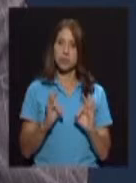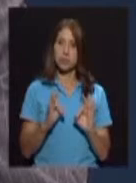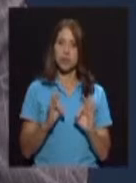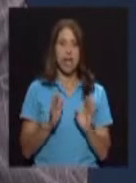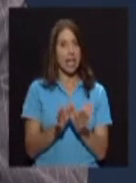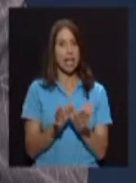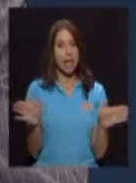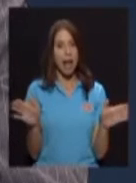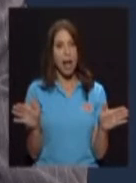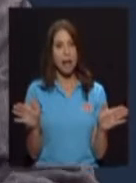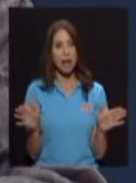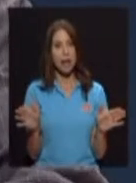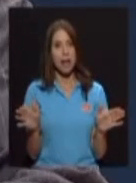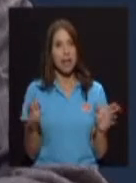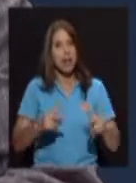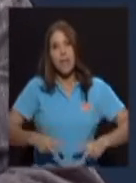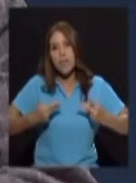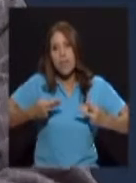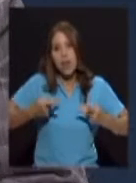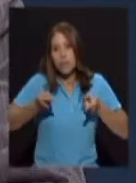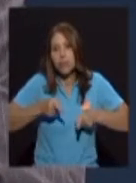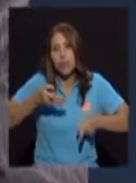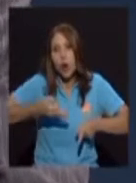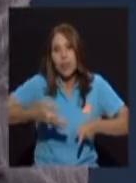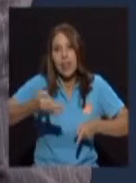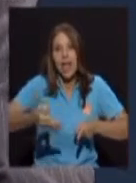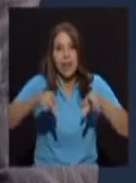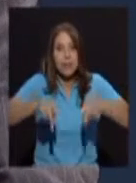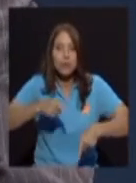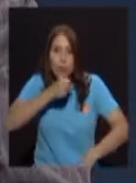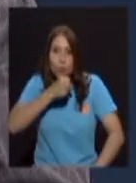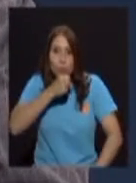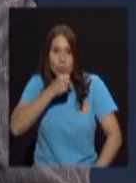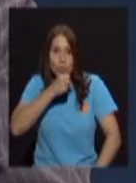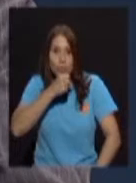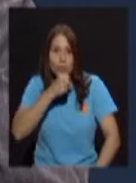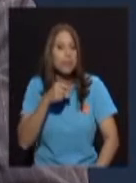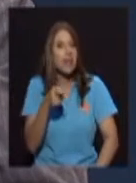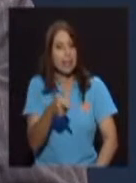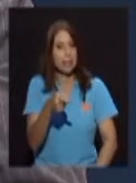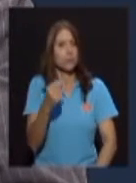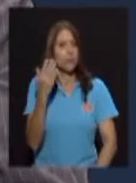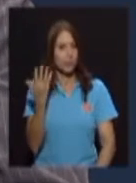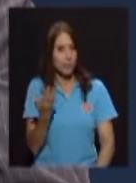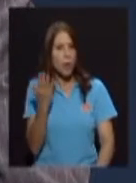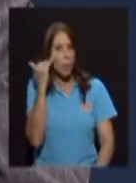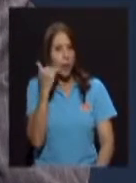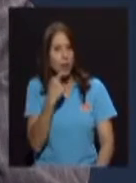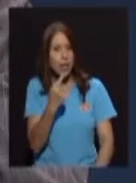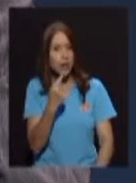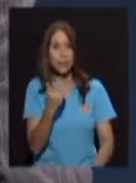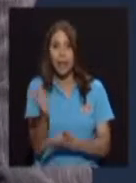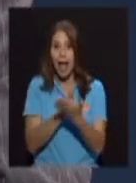de la vida cotidiana del adulto mayor. ¿Esto por qué lo digo? Uno de los puntos que más llama